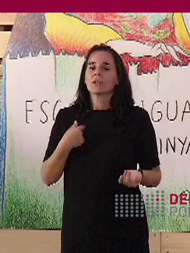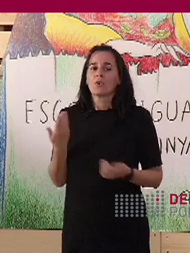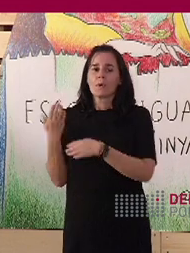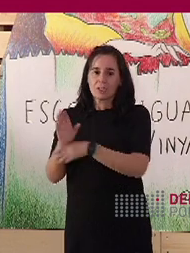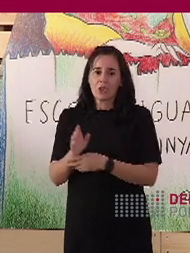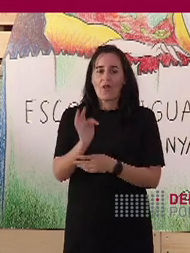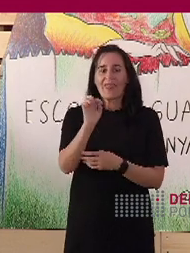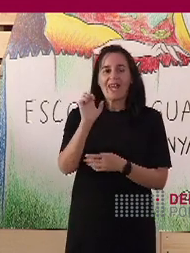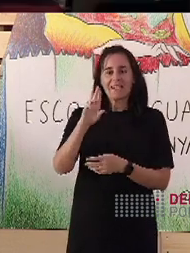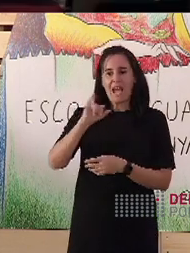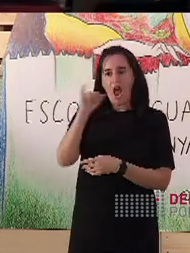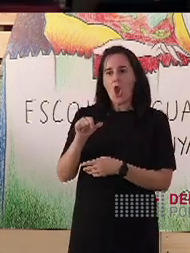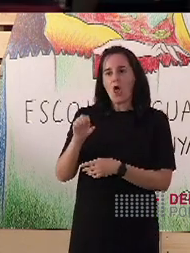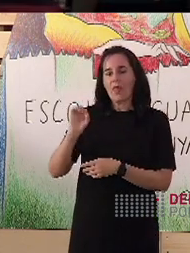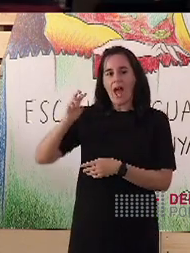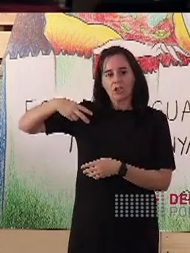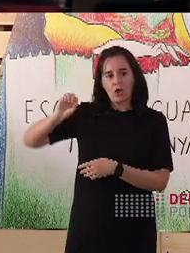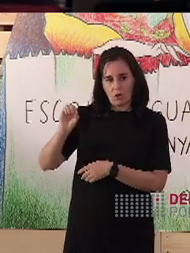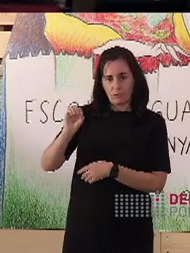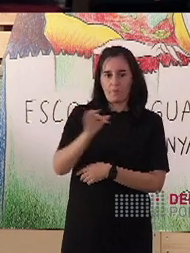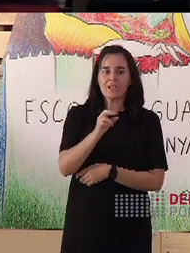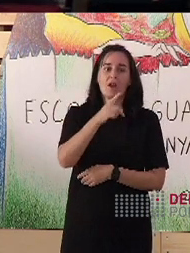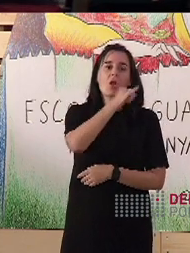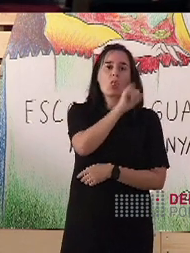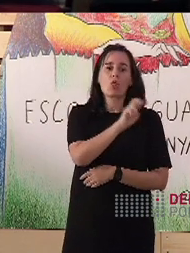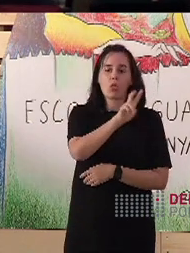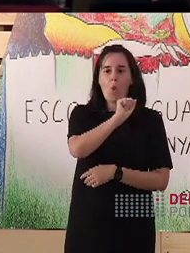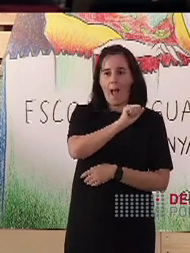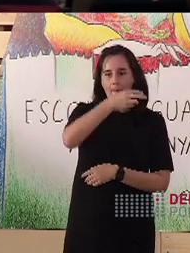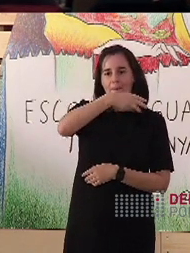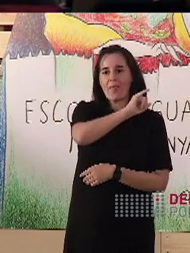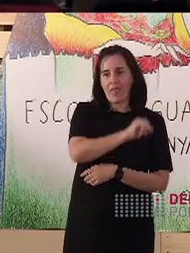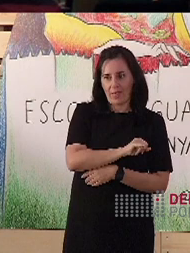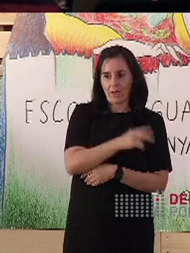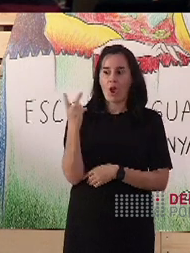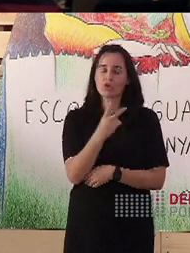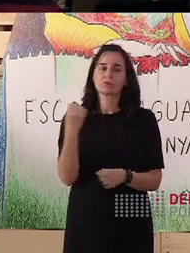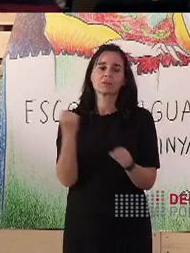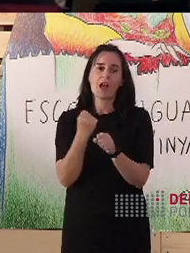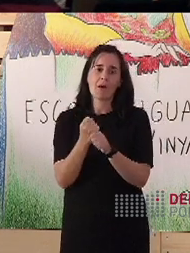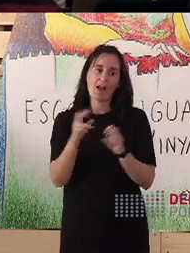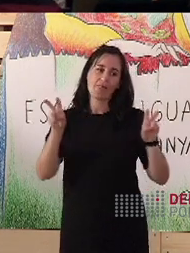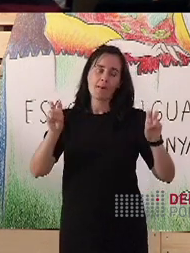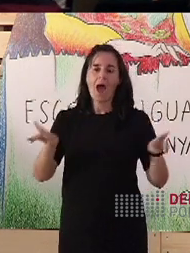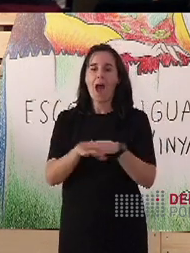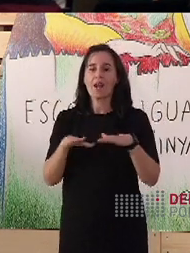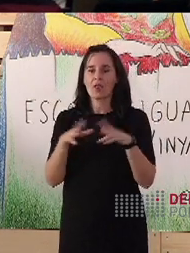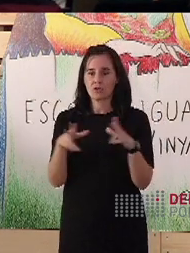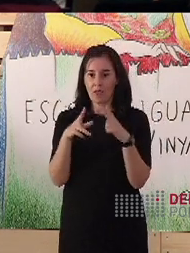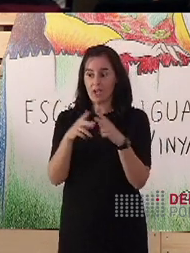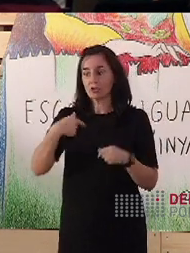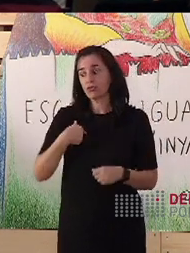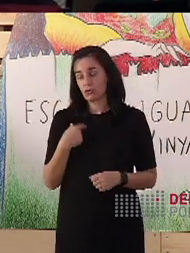Teresa Lozano e a Zúa Méndez, que traballan no ámbito das redes sociais. Eu traballo nun